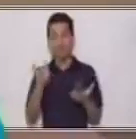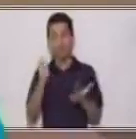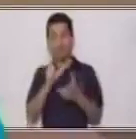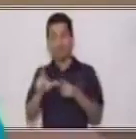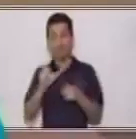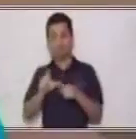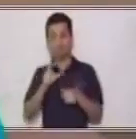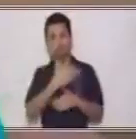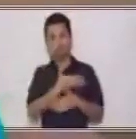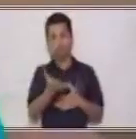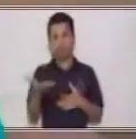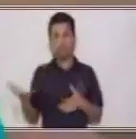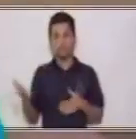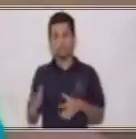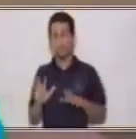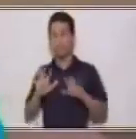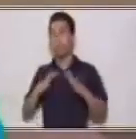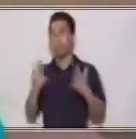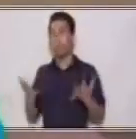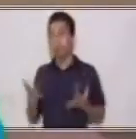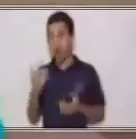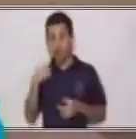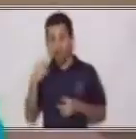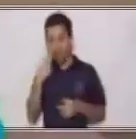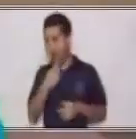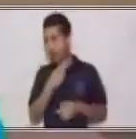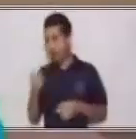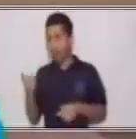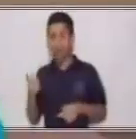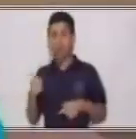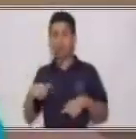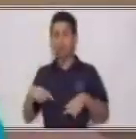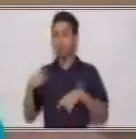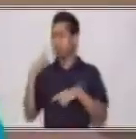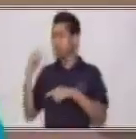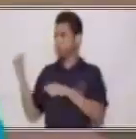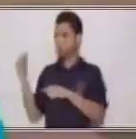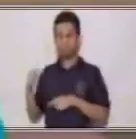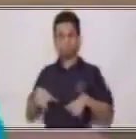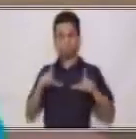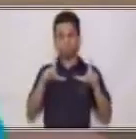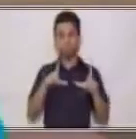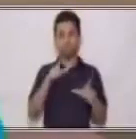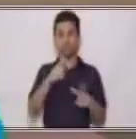¿Qué productos de los que están en estas imágenes se compran por peso?